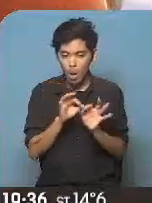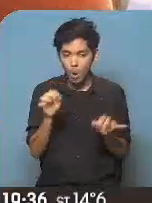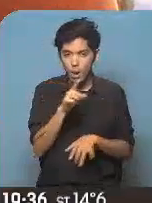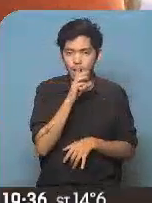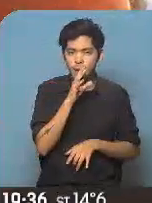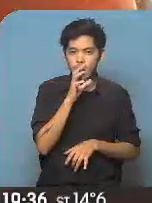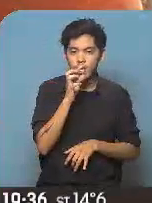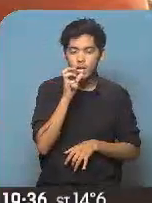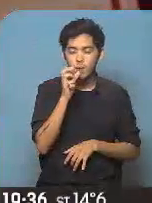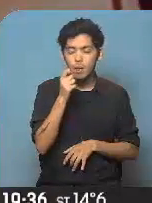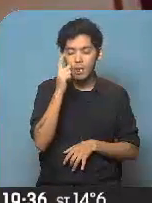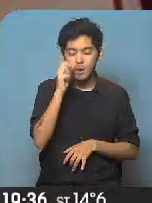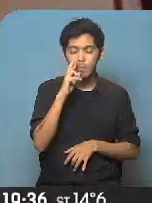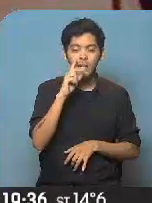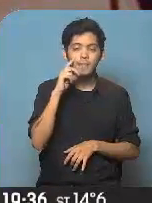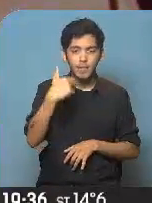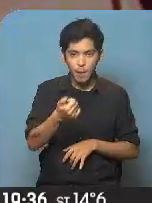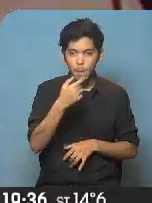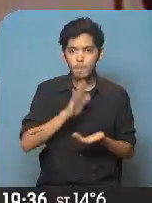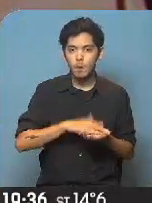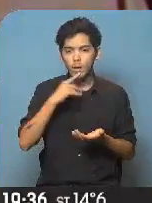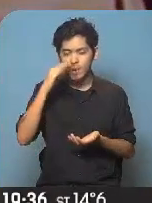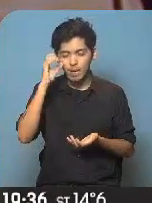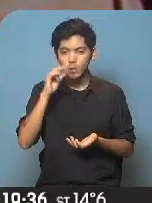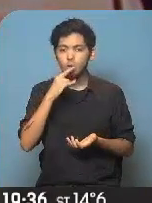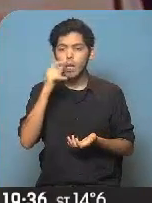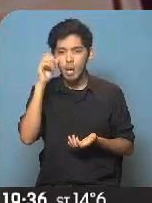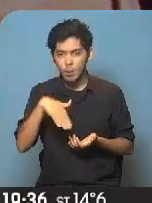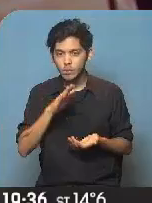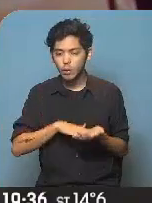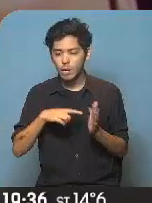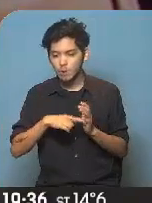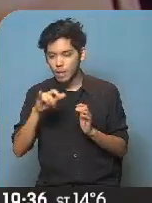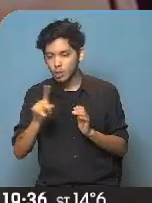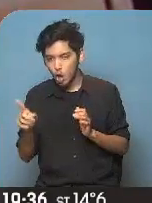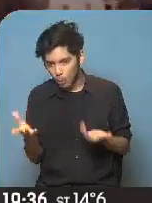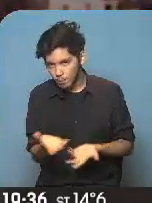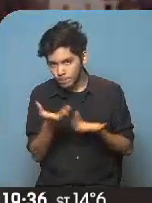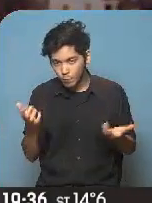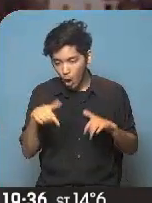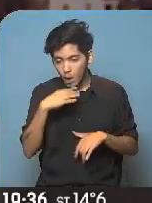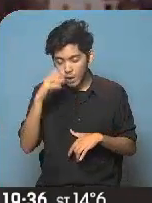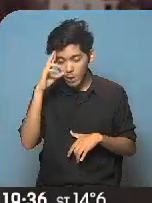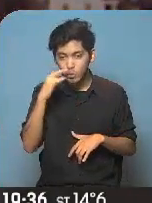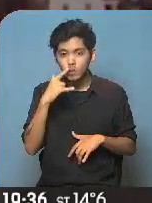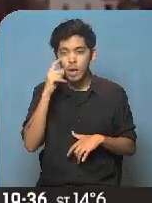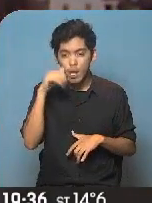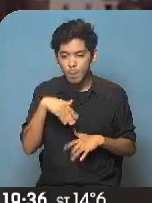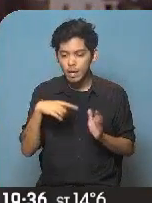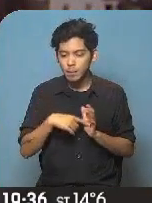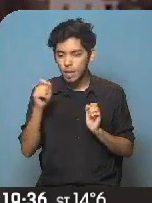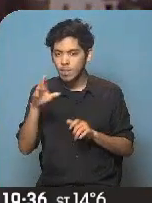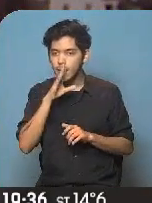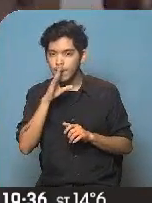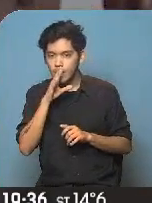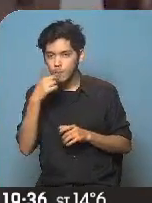seguramente al lado del Estado de Israel, y sobre Jerusalén se abriría una discusión acerca de la capitalidad o no. Hoy Jerusalén es capital del Estado de Israel, pero es